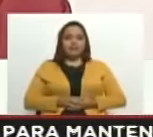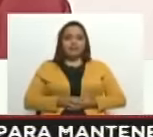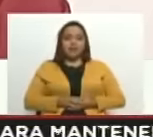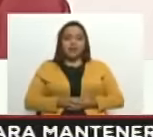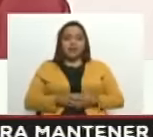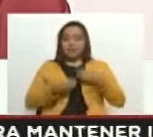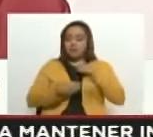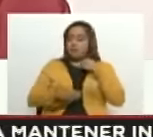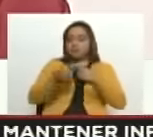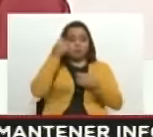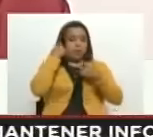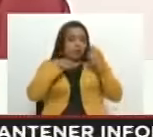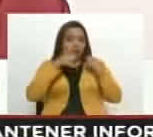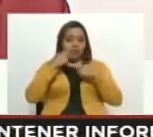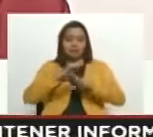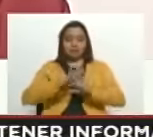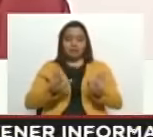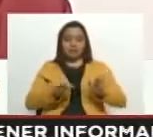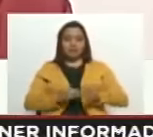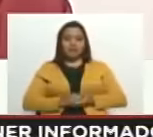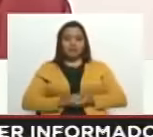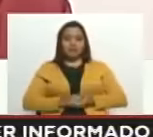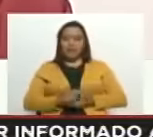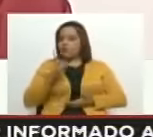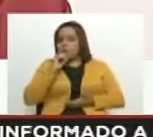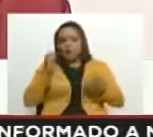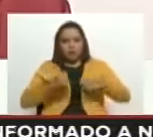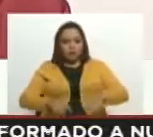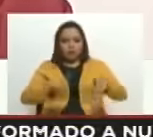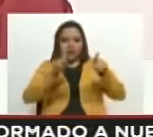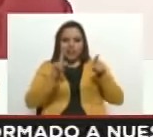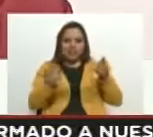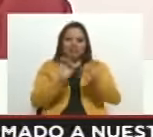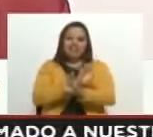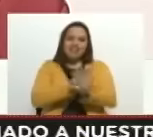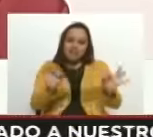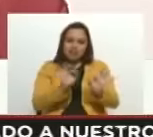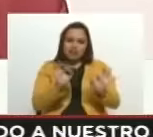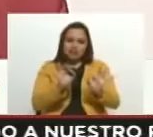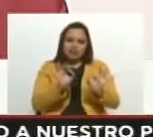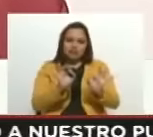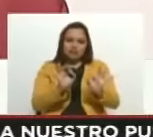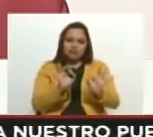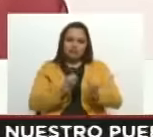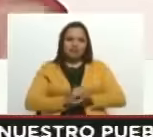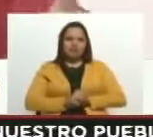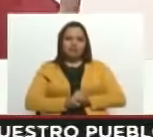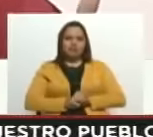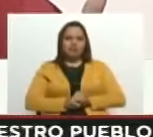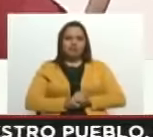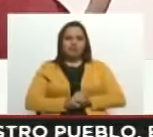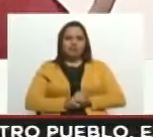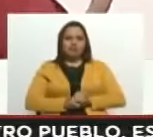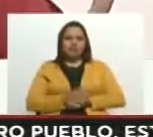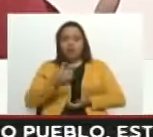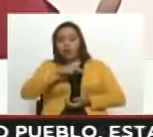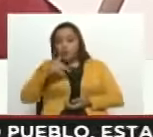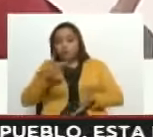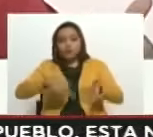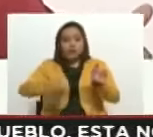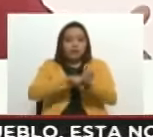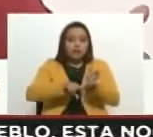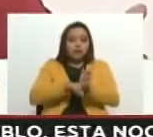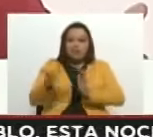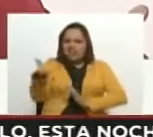arregladita, peinada, no hay ni una sola posibilidad. Esto lo venimos diciendo. Ahora, ¿qué